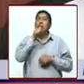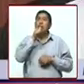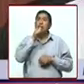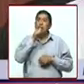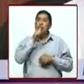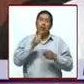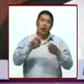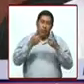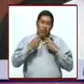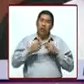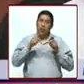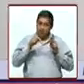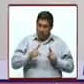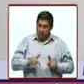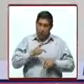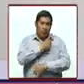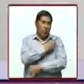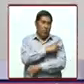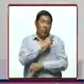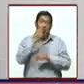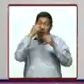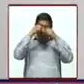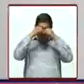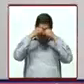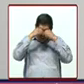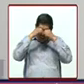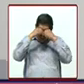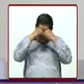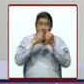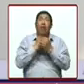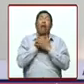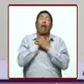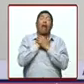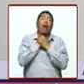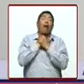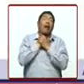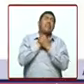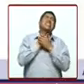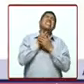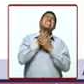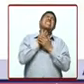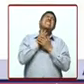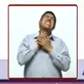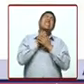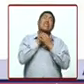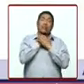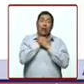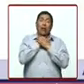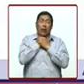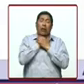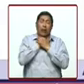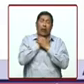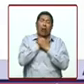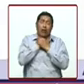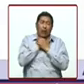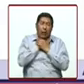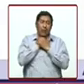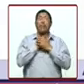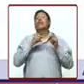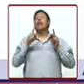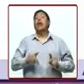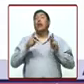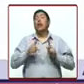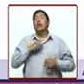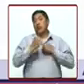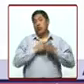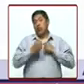Están viniendo pacientes con ¿qué? Ojos rojos, sensación de cuerpo extraño, escozor, y esto es muy preocupante, ya que las personas que van